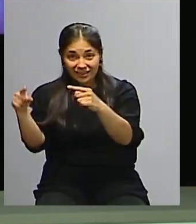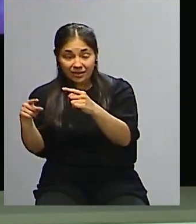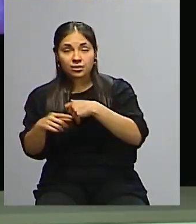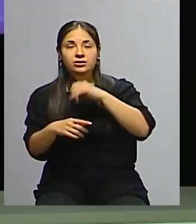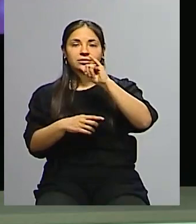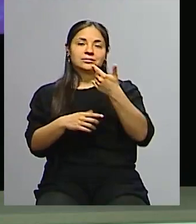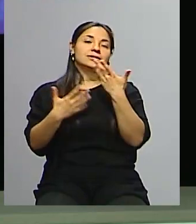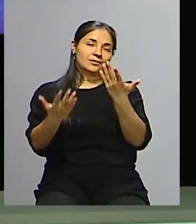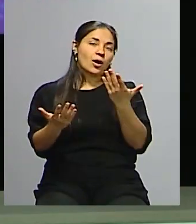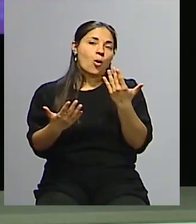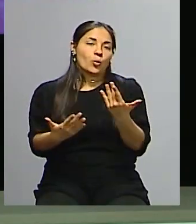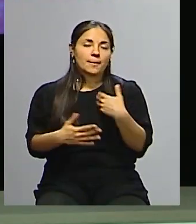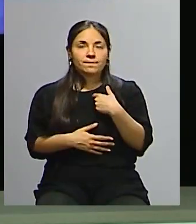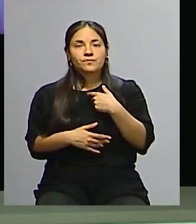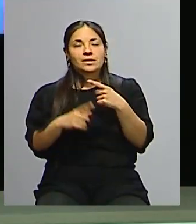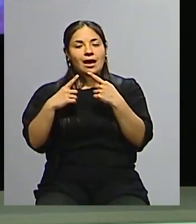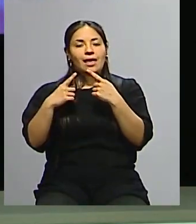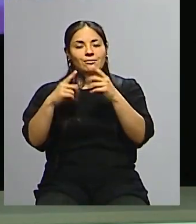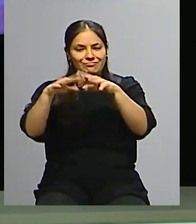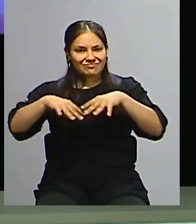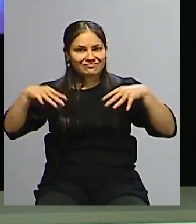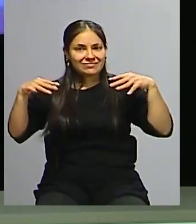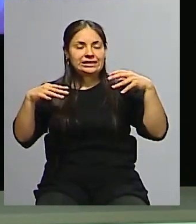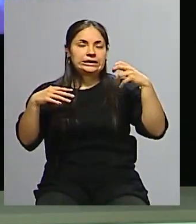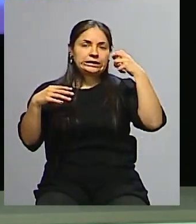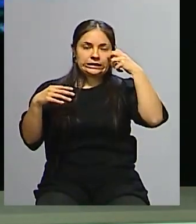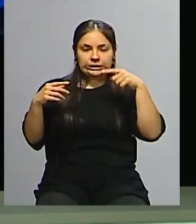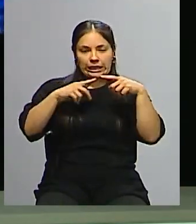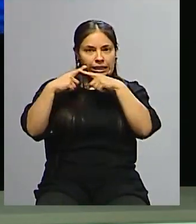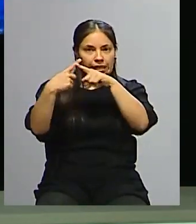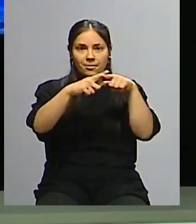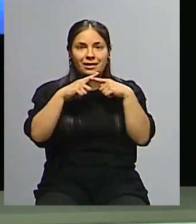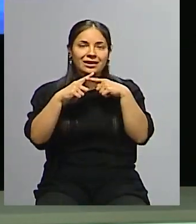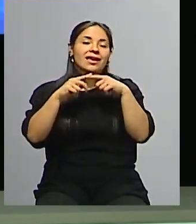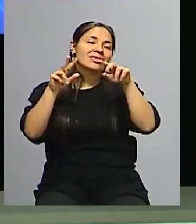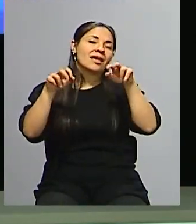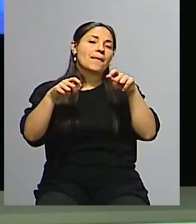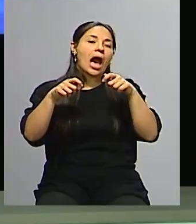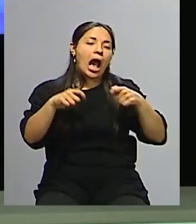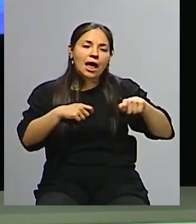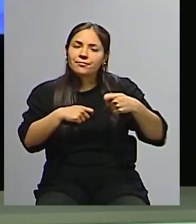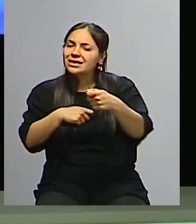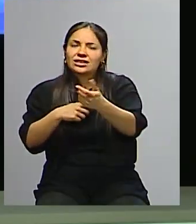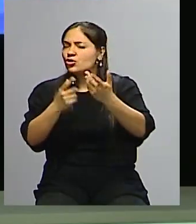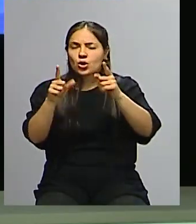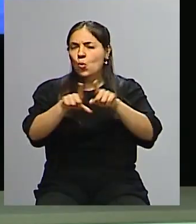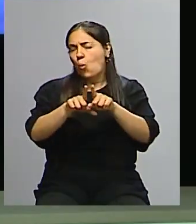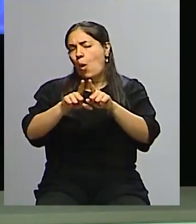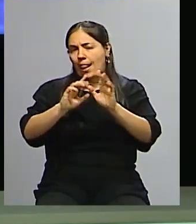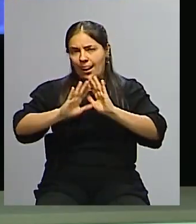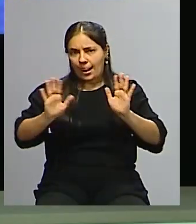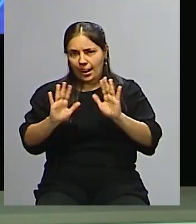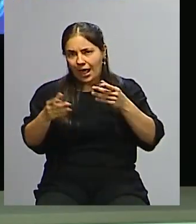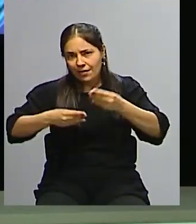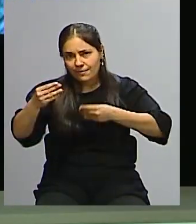legislativo no hay diferencia en el procedimiento administrativo. A nivel de Estado, sí, el Congreso